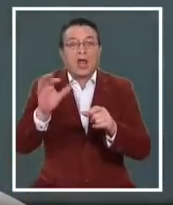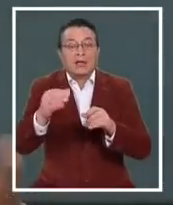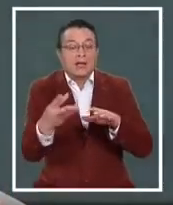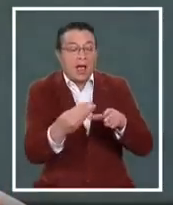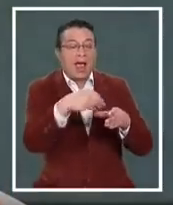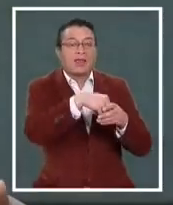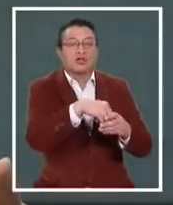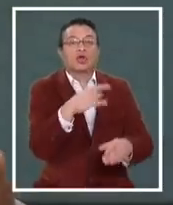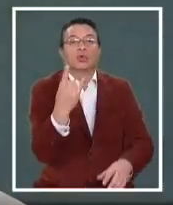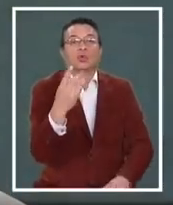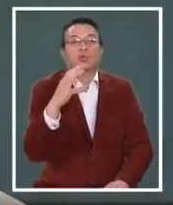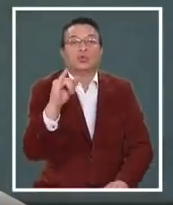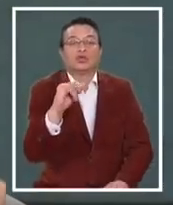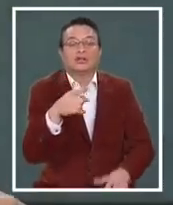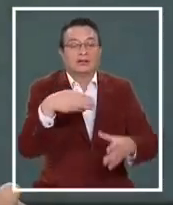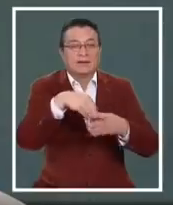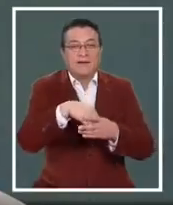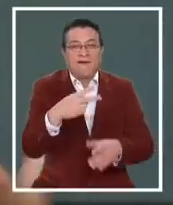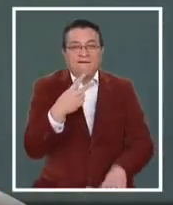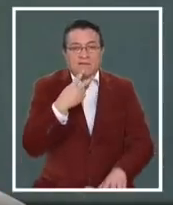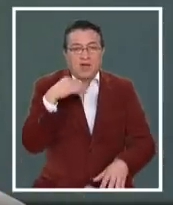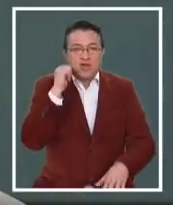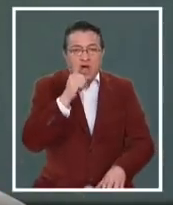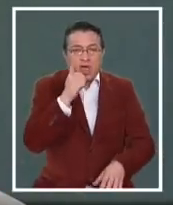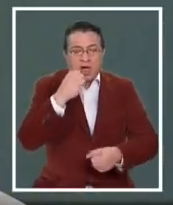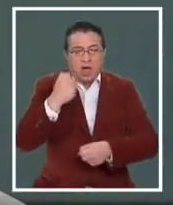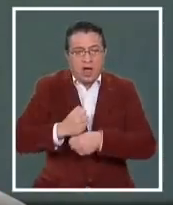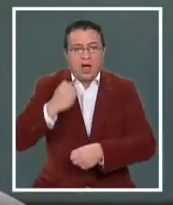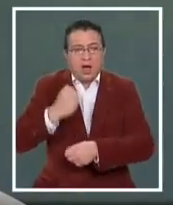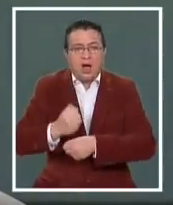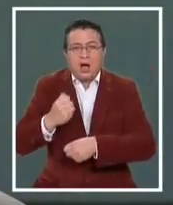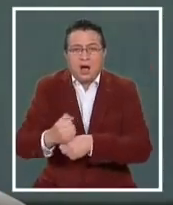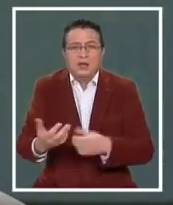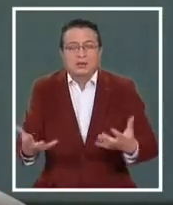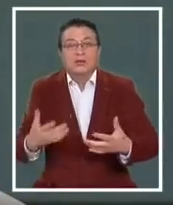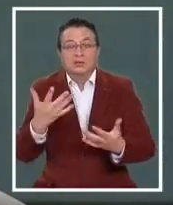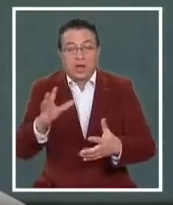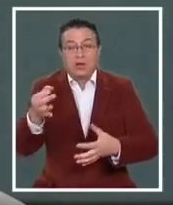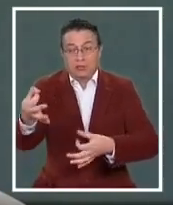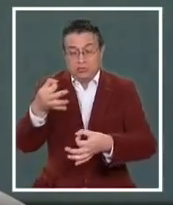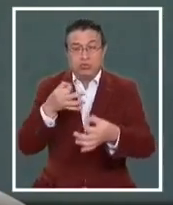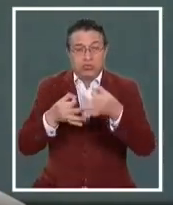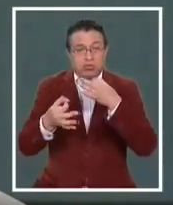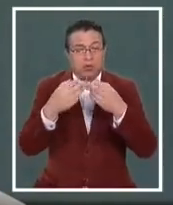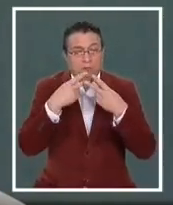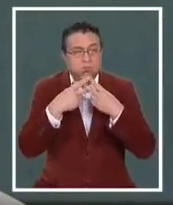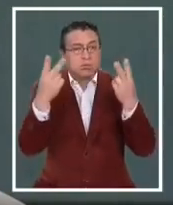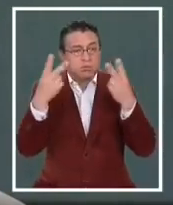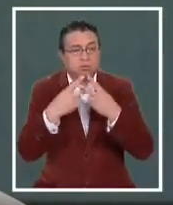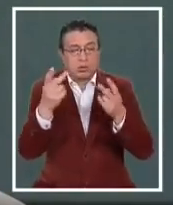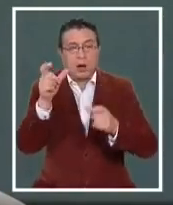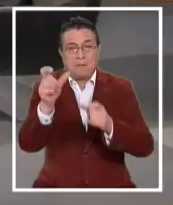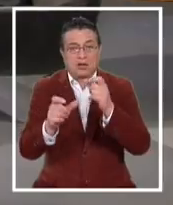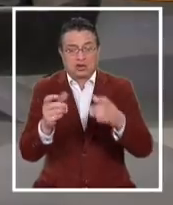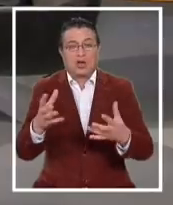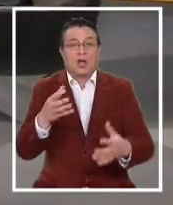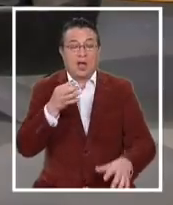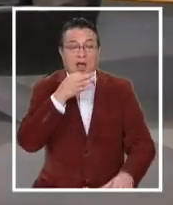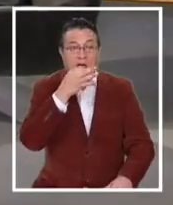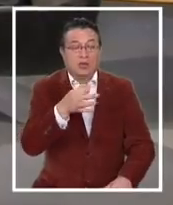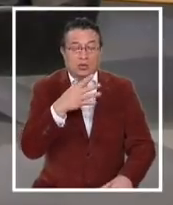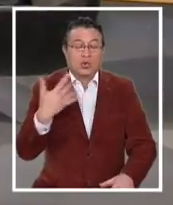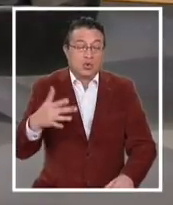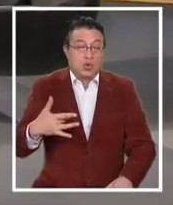en las UCIs? Hemos escuchado estos últimos días testimonios bien particulares, bien llamativos, ¿no es cierto?